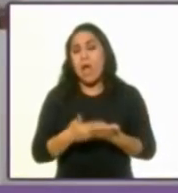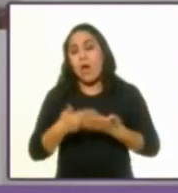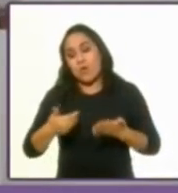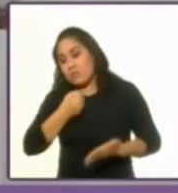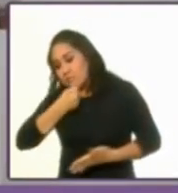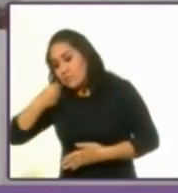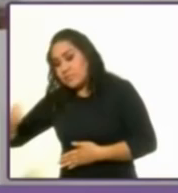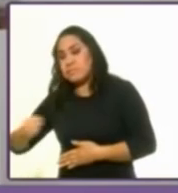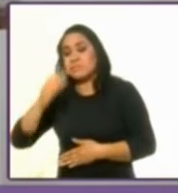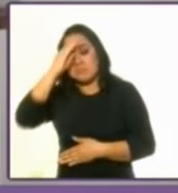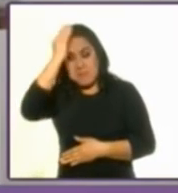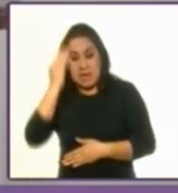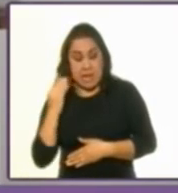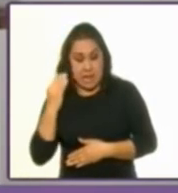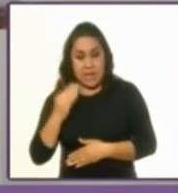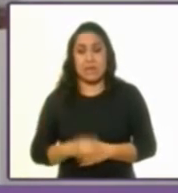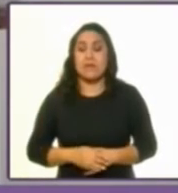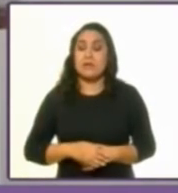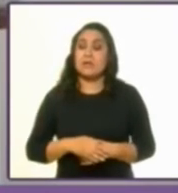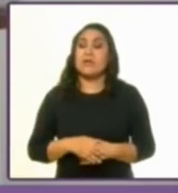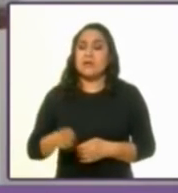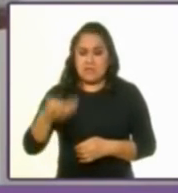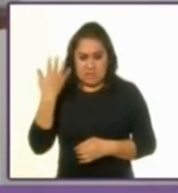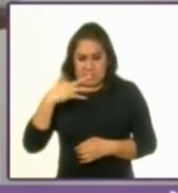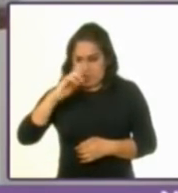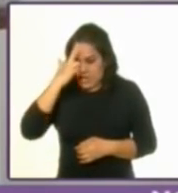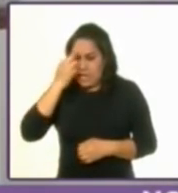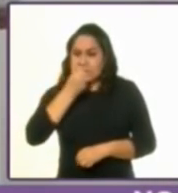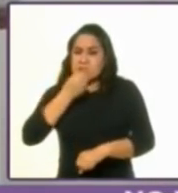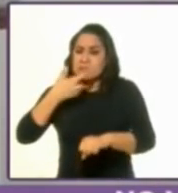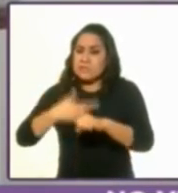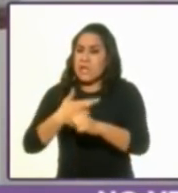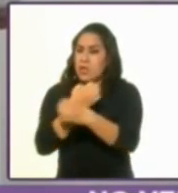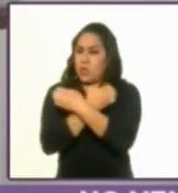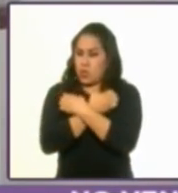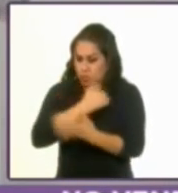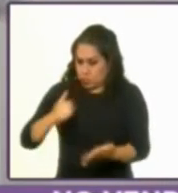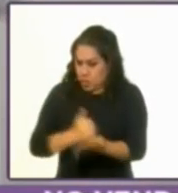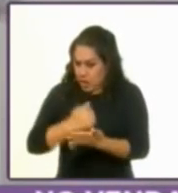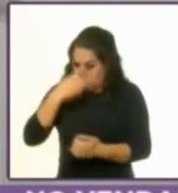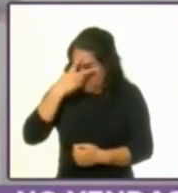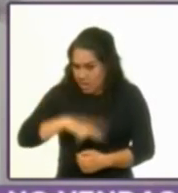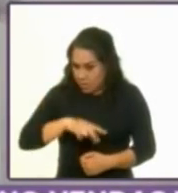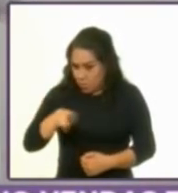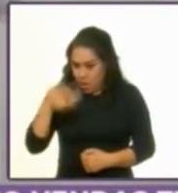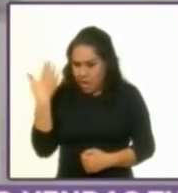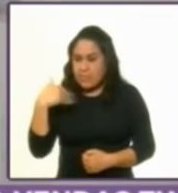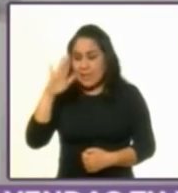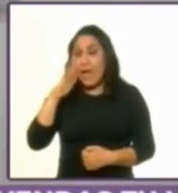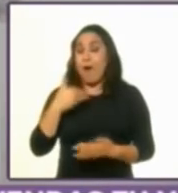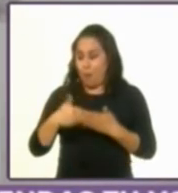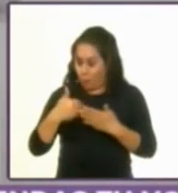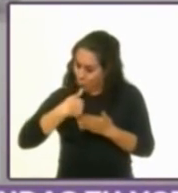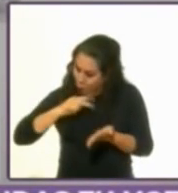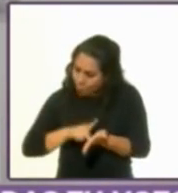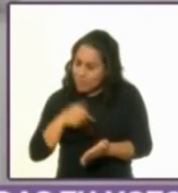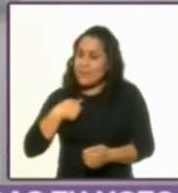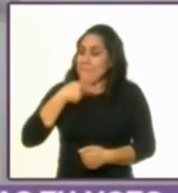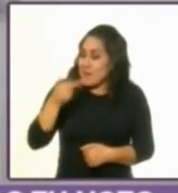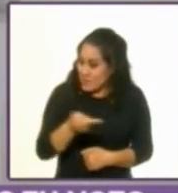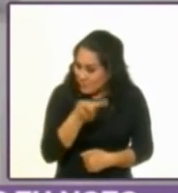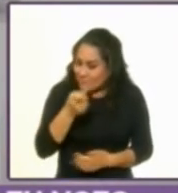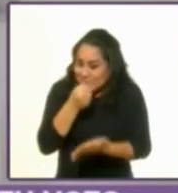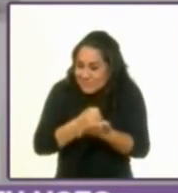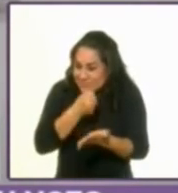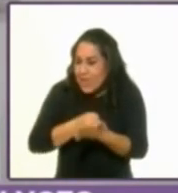barrales hay que recordar que fuiste secretaria de educación de la ciudad de mexico y justamente insistir en esta pregunta que les ha hecho ricardo